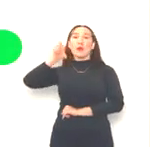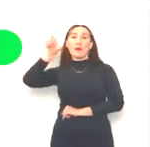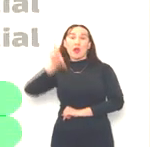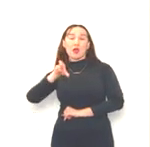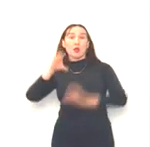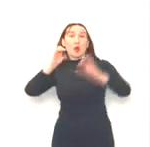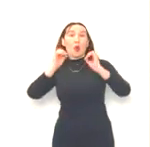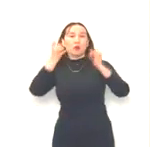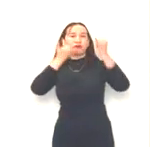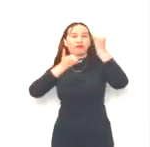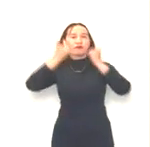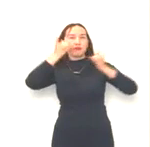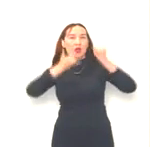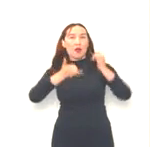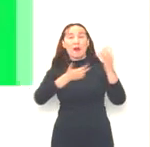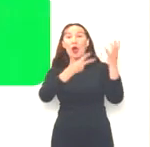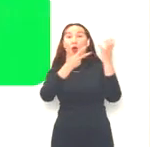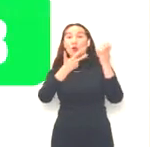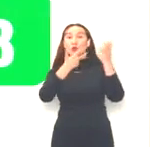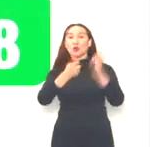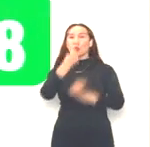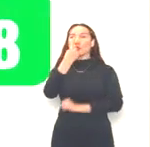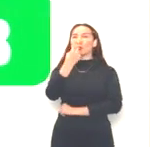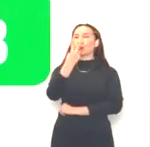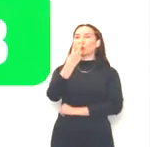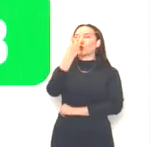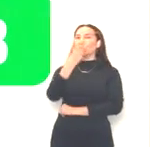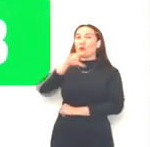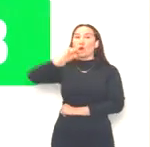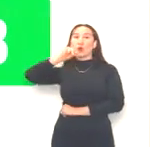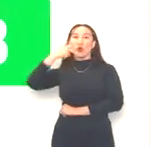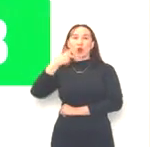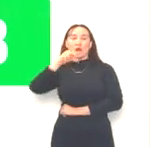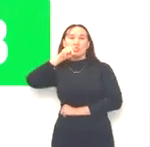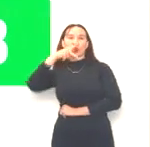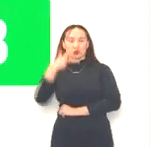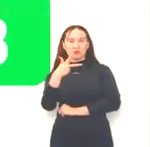slpcoronavirus.mx o marca a la línea COVID-19